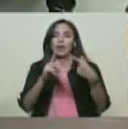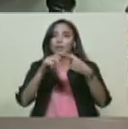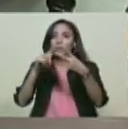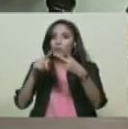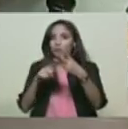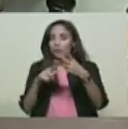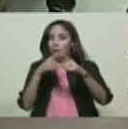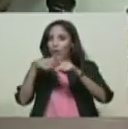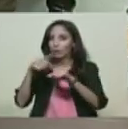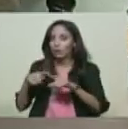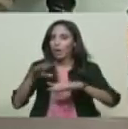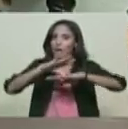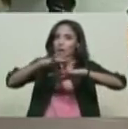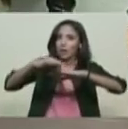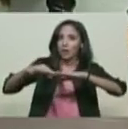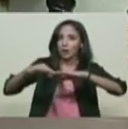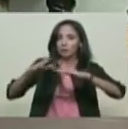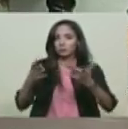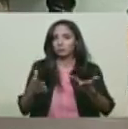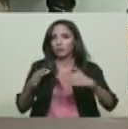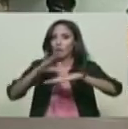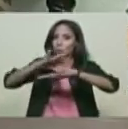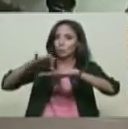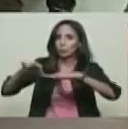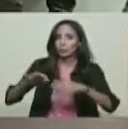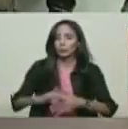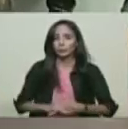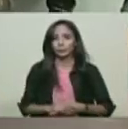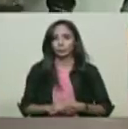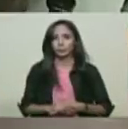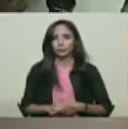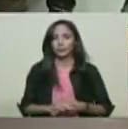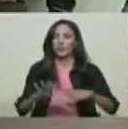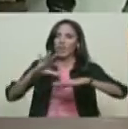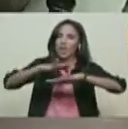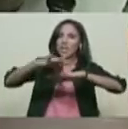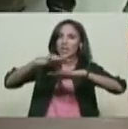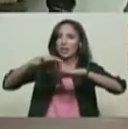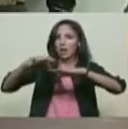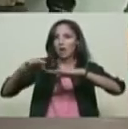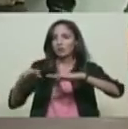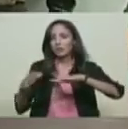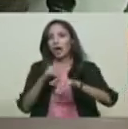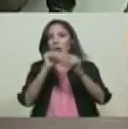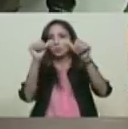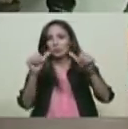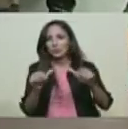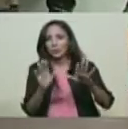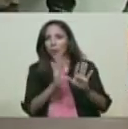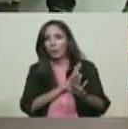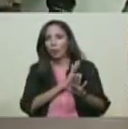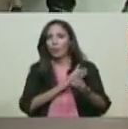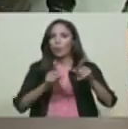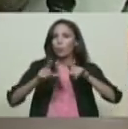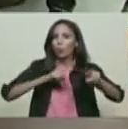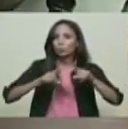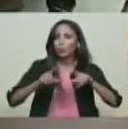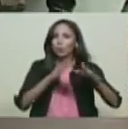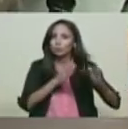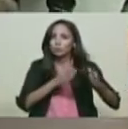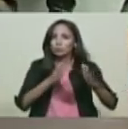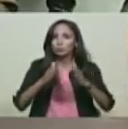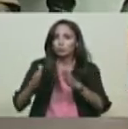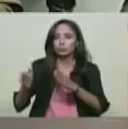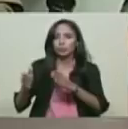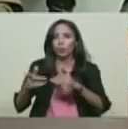Curazao y Bonaire, que son islas bajo sistema de control y ocupación